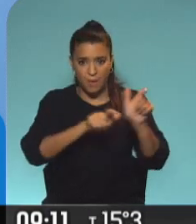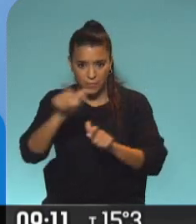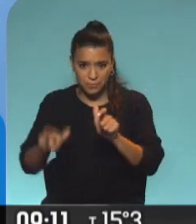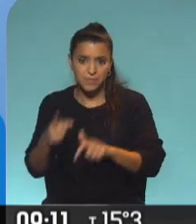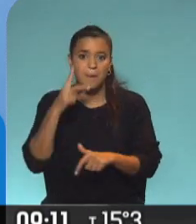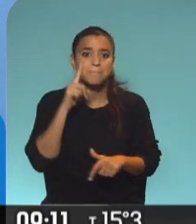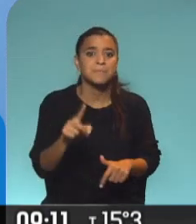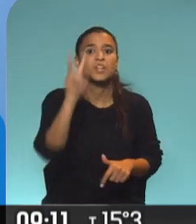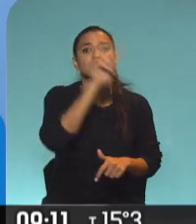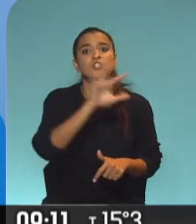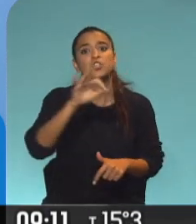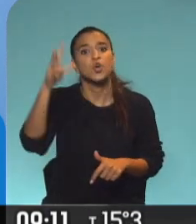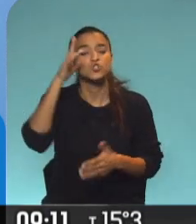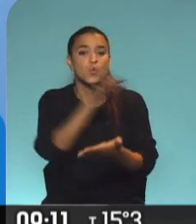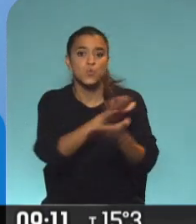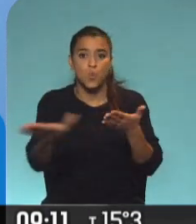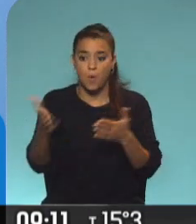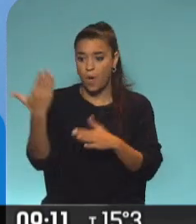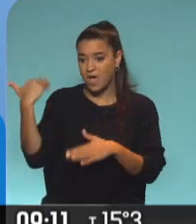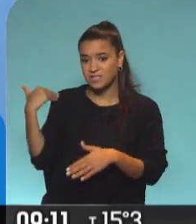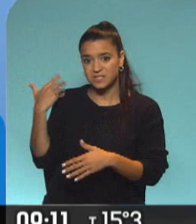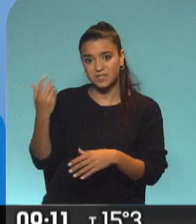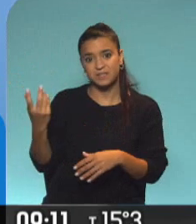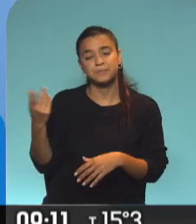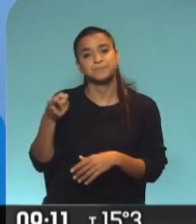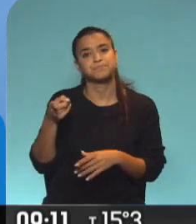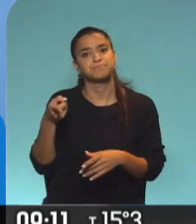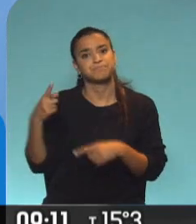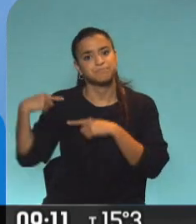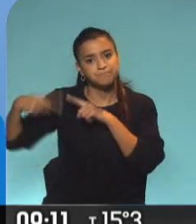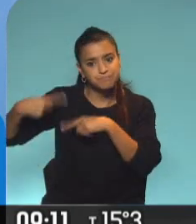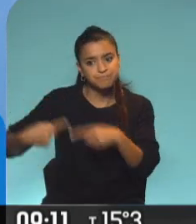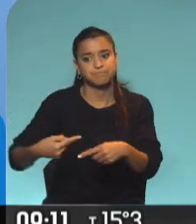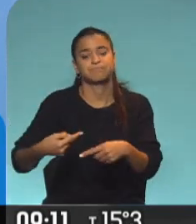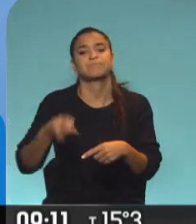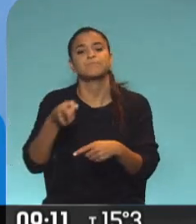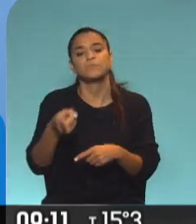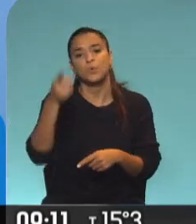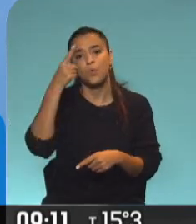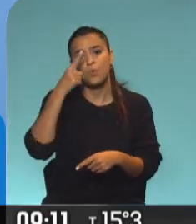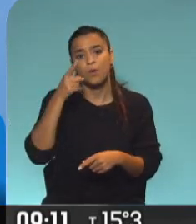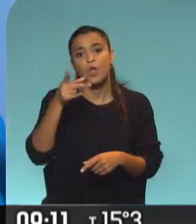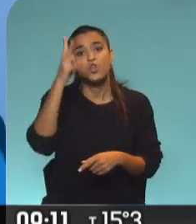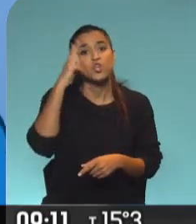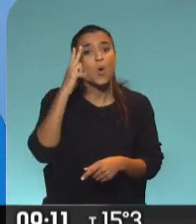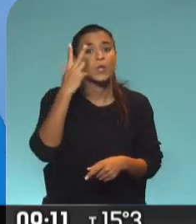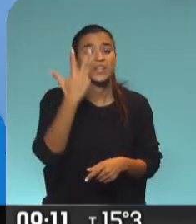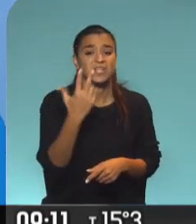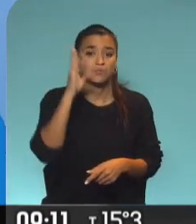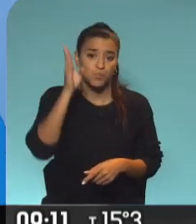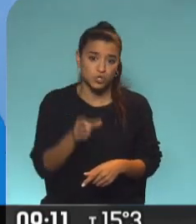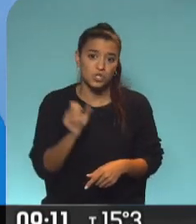los 1.208 nuevos casos en el día de ayer, como viene sucediendo en los últimos tiempos,